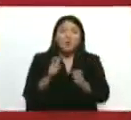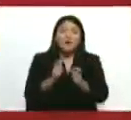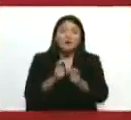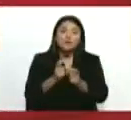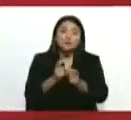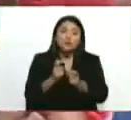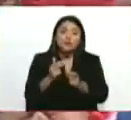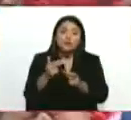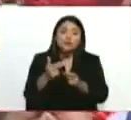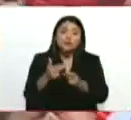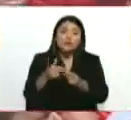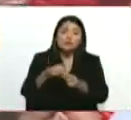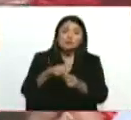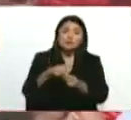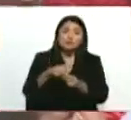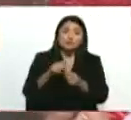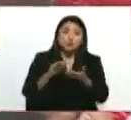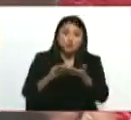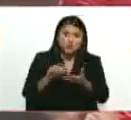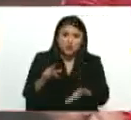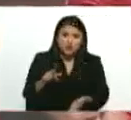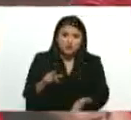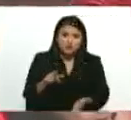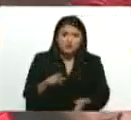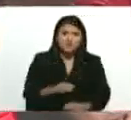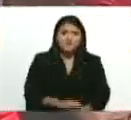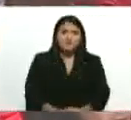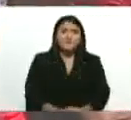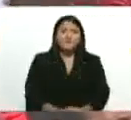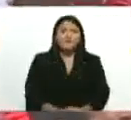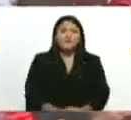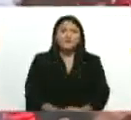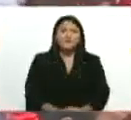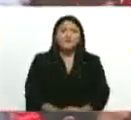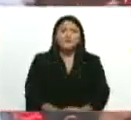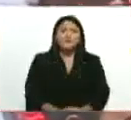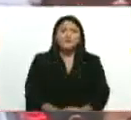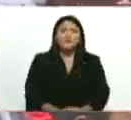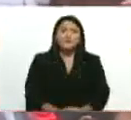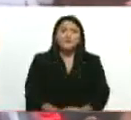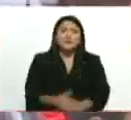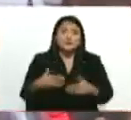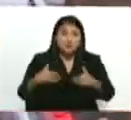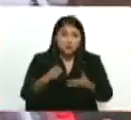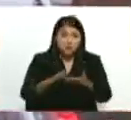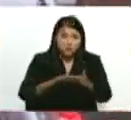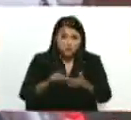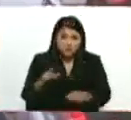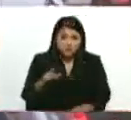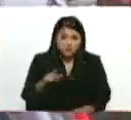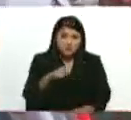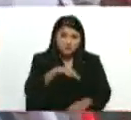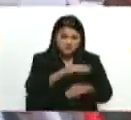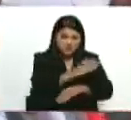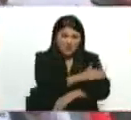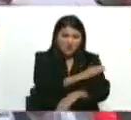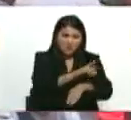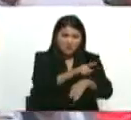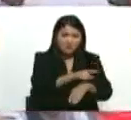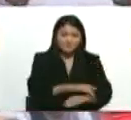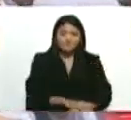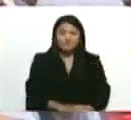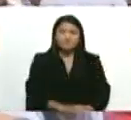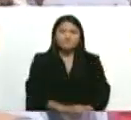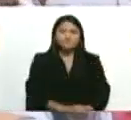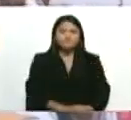solucionar? ¿O ustedes creen, que el tema de la salud se va a solucionar con ellos? Si